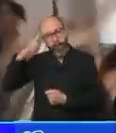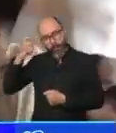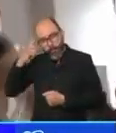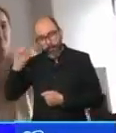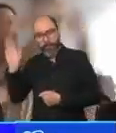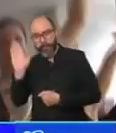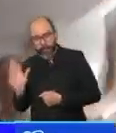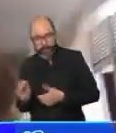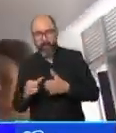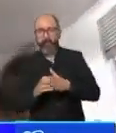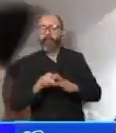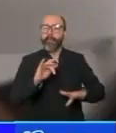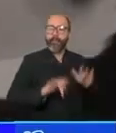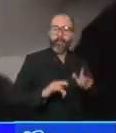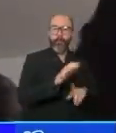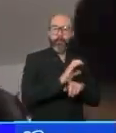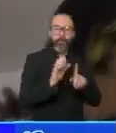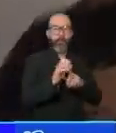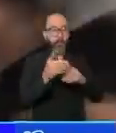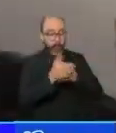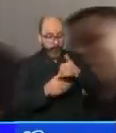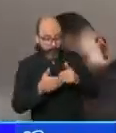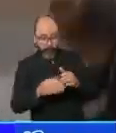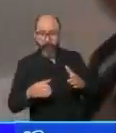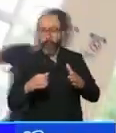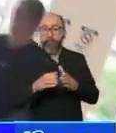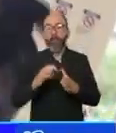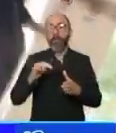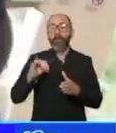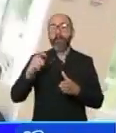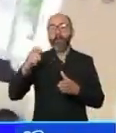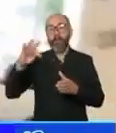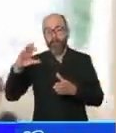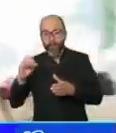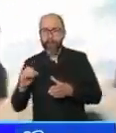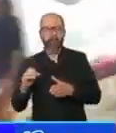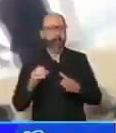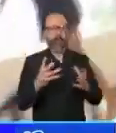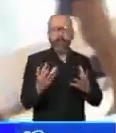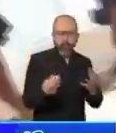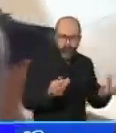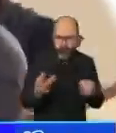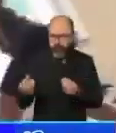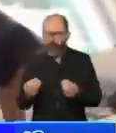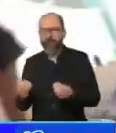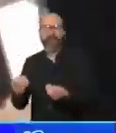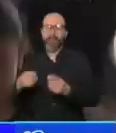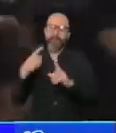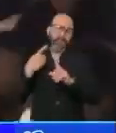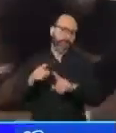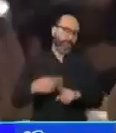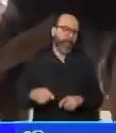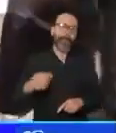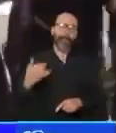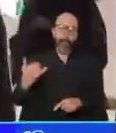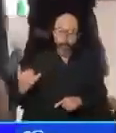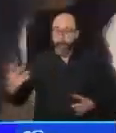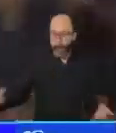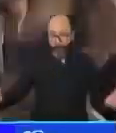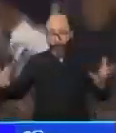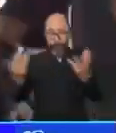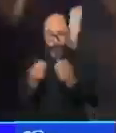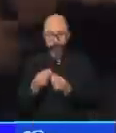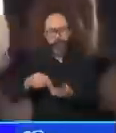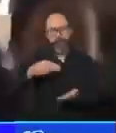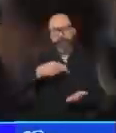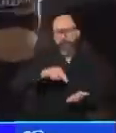Cultura Departamental, el Fondo Mixto y la Universidad del Quindío. Participaron agrupaciones de baile como Fruto Rojo, Código Estilo Cru, Danzar, Hookup y Reisel.